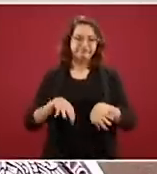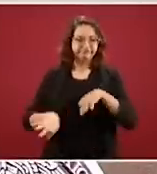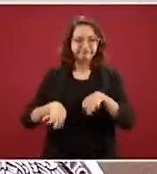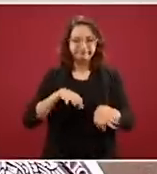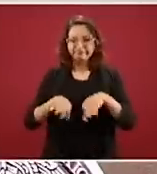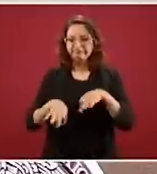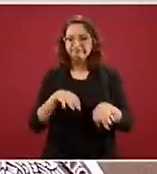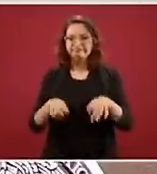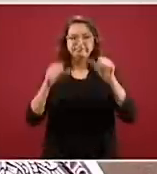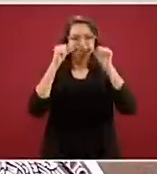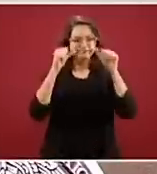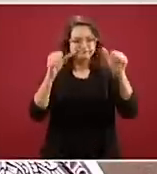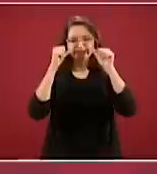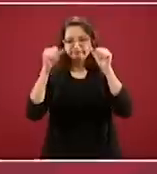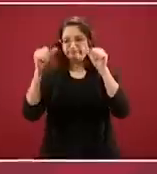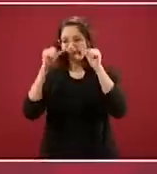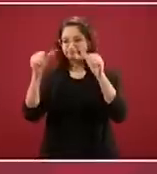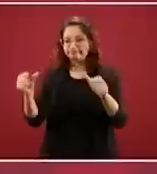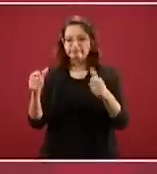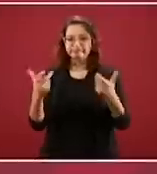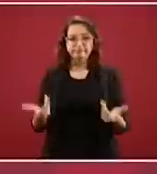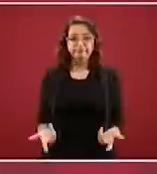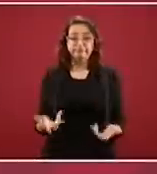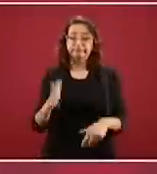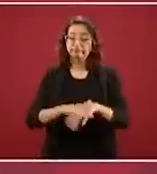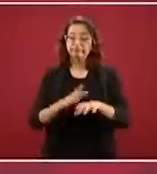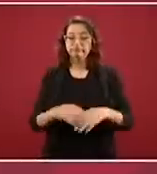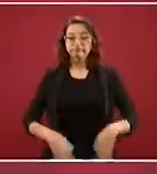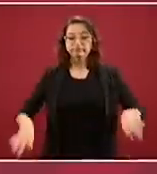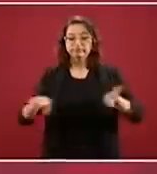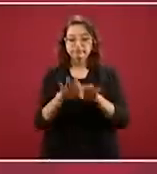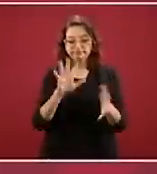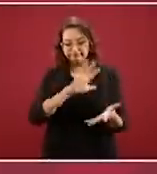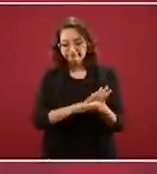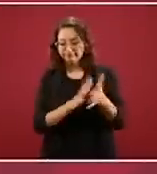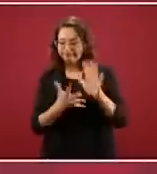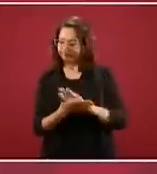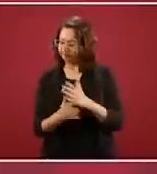haya descuidos y que no haya contubernio,